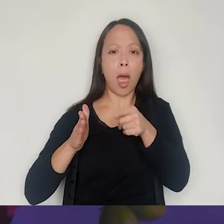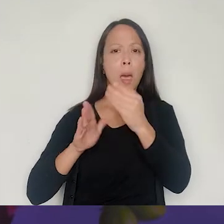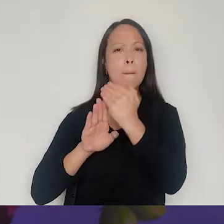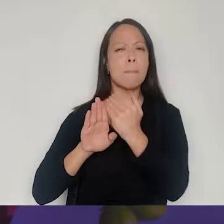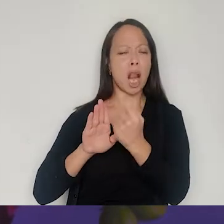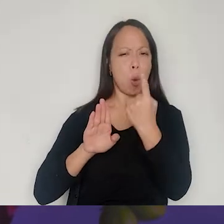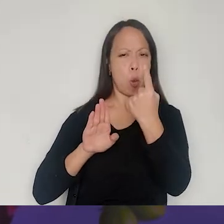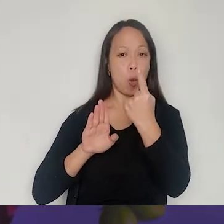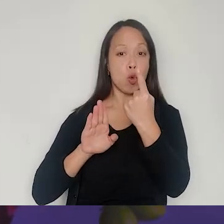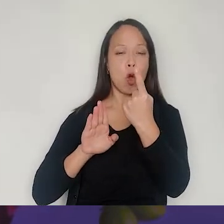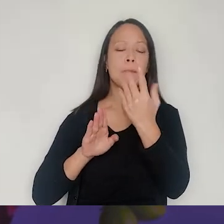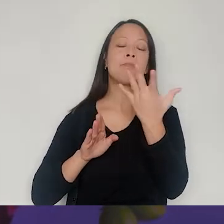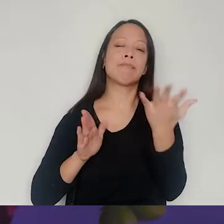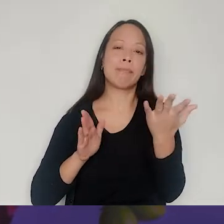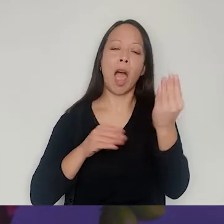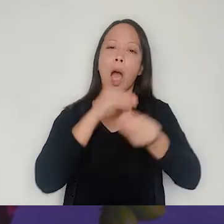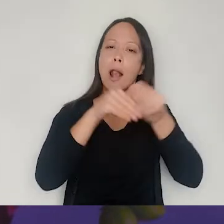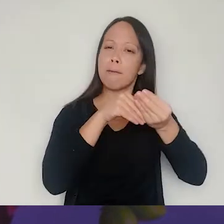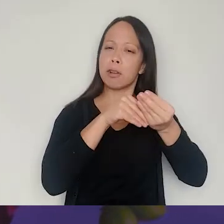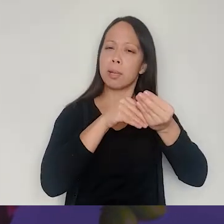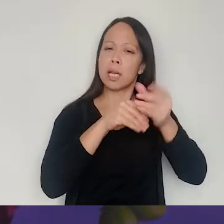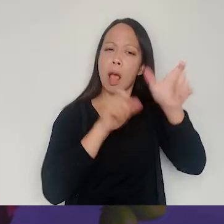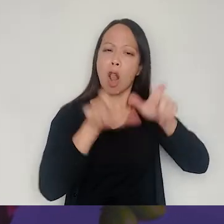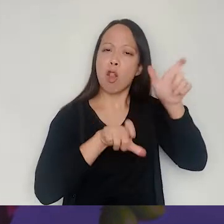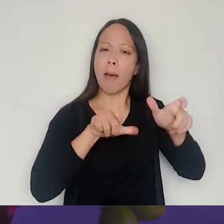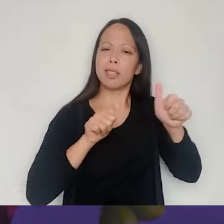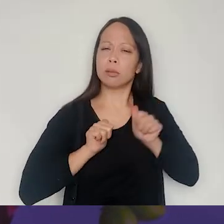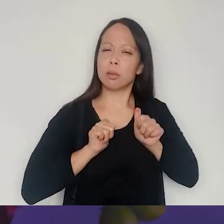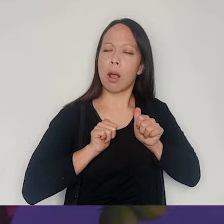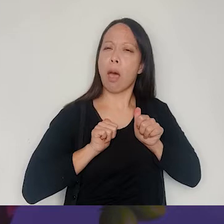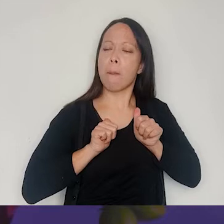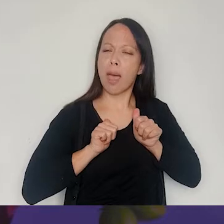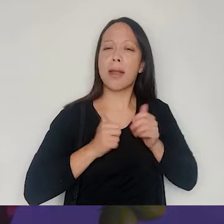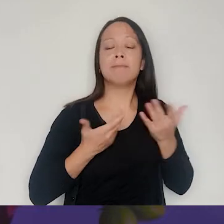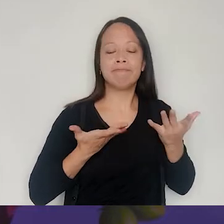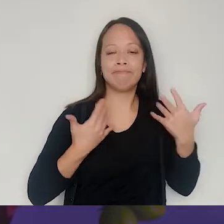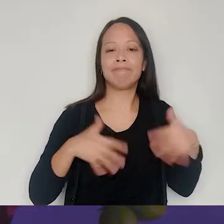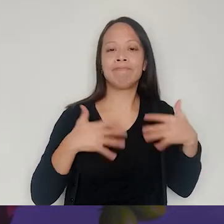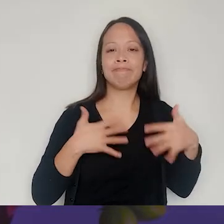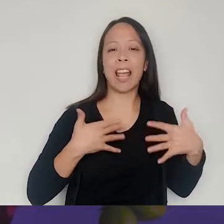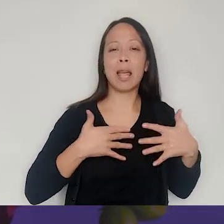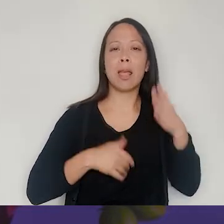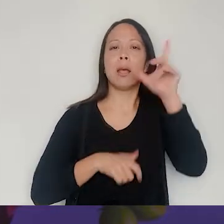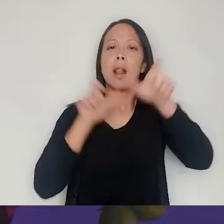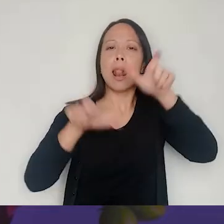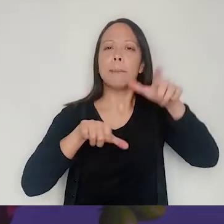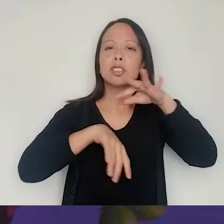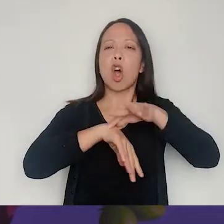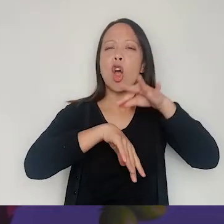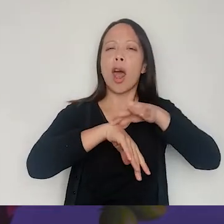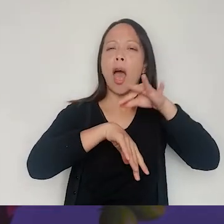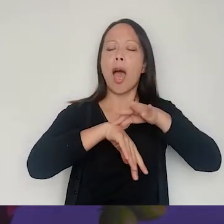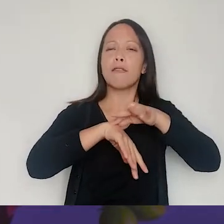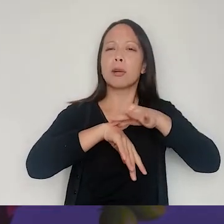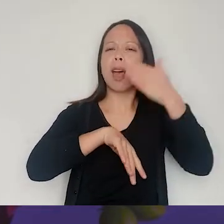las personas que tienen retraso diagnóstico el tiempo de espera sigue siendo muy elevado. Más del 50% esperan más